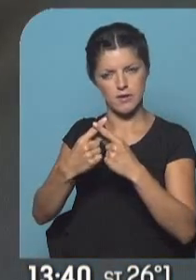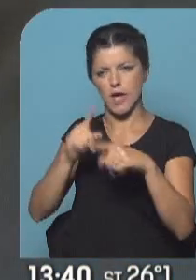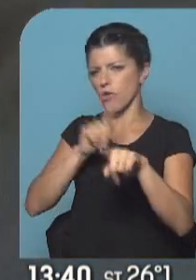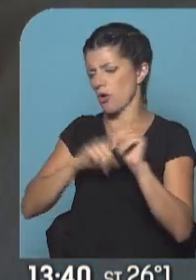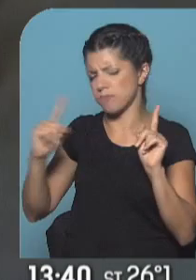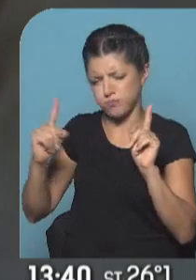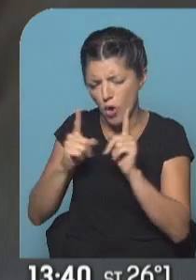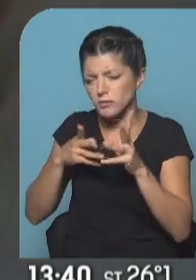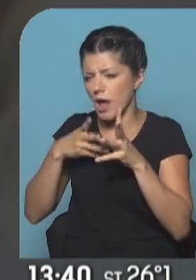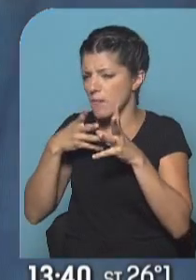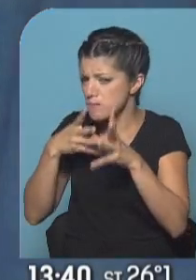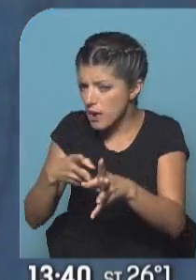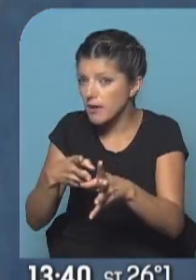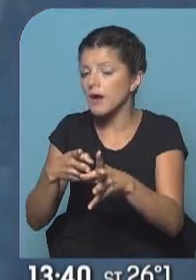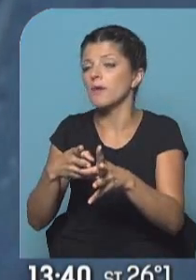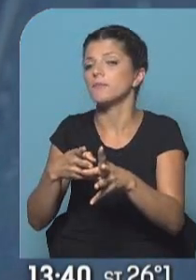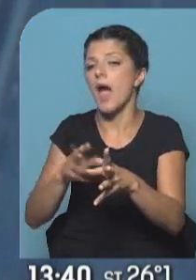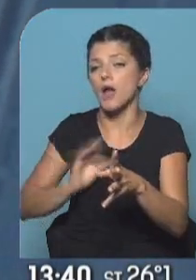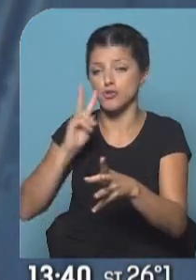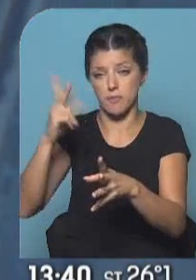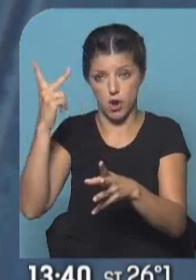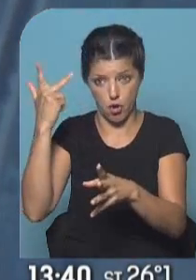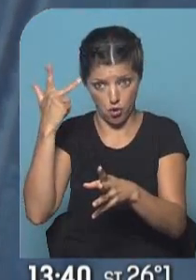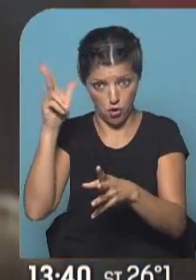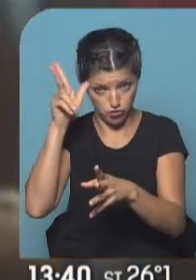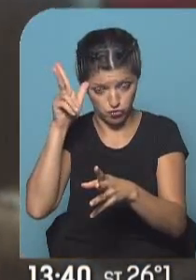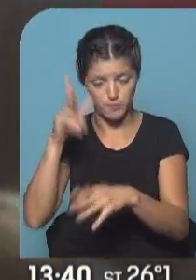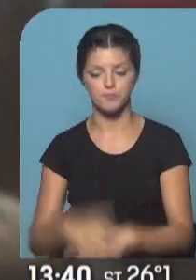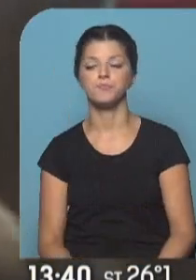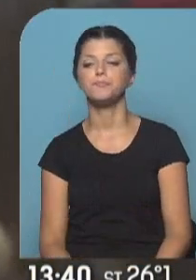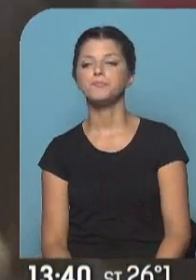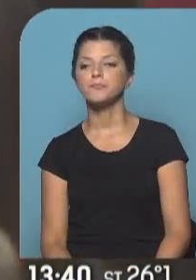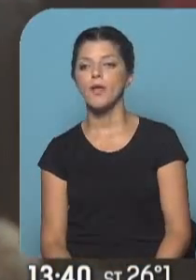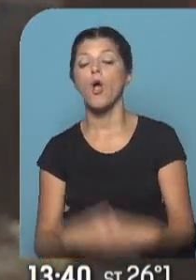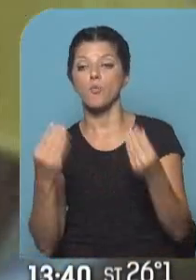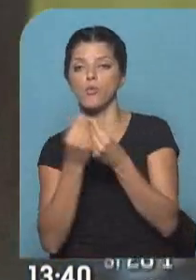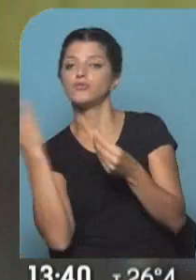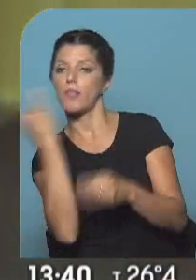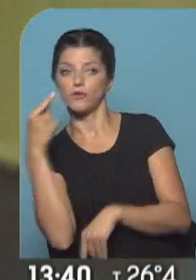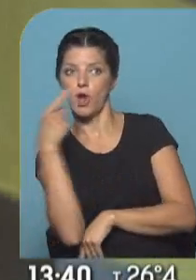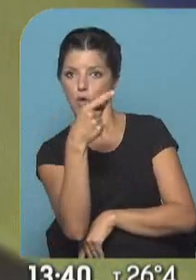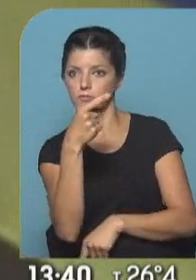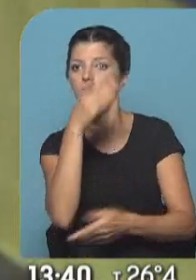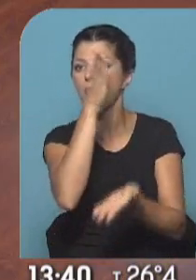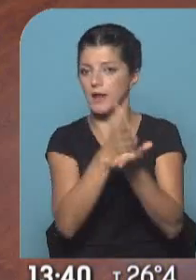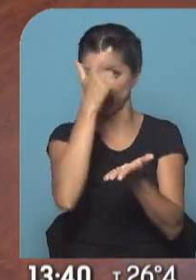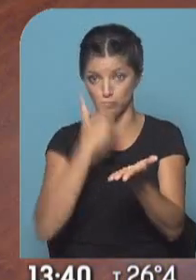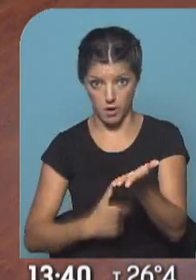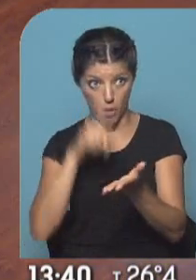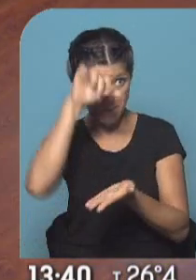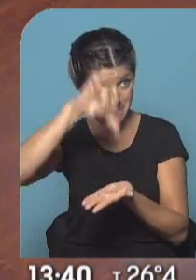pero también muy dura guerra del año 2008. Hay acusaciones fuertes contra Saakashvili en materia de derechos humanos en